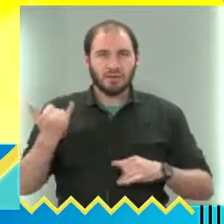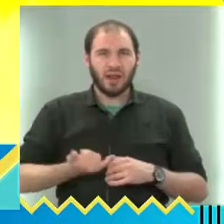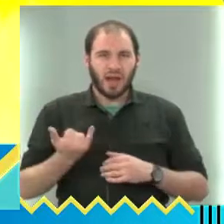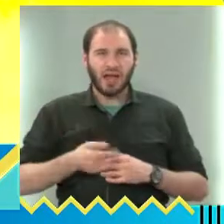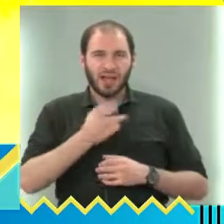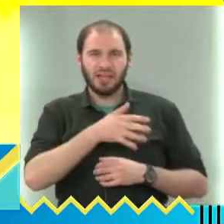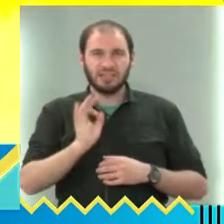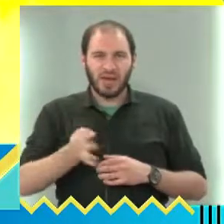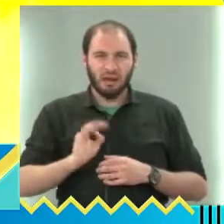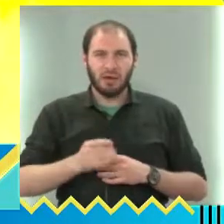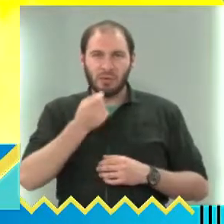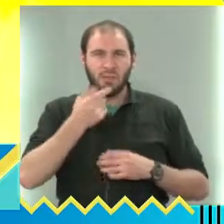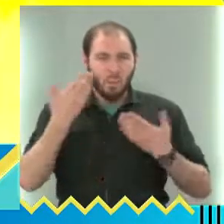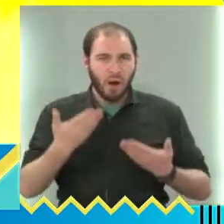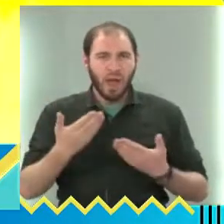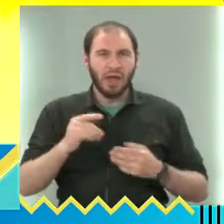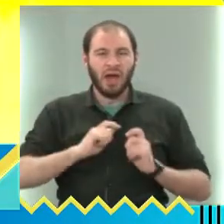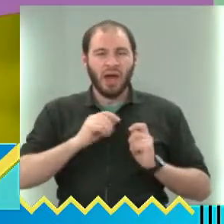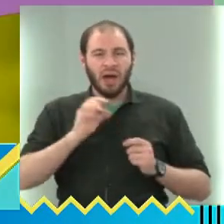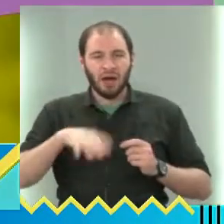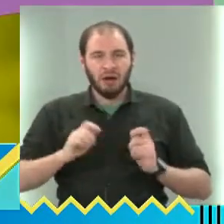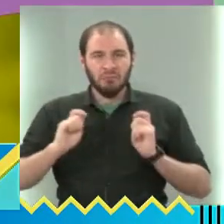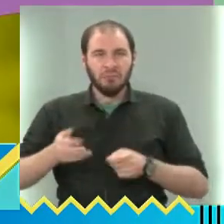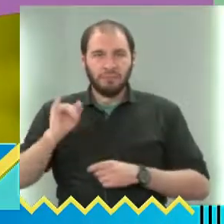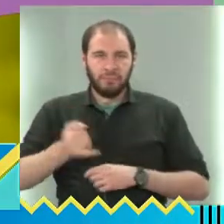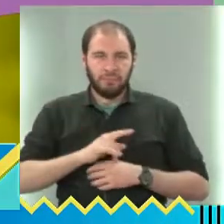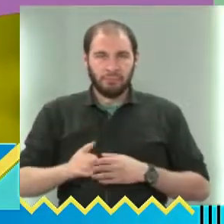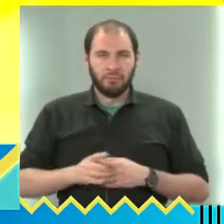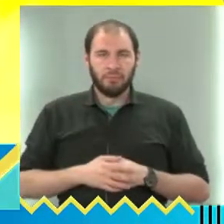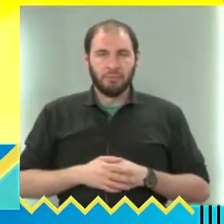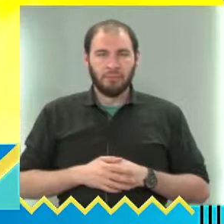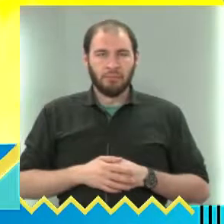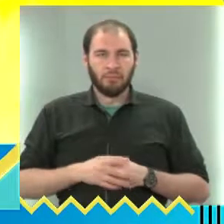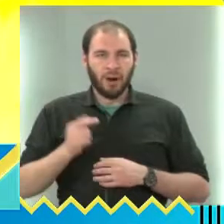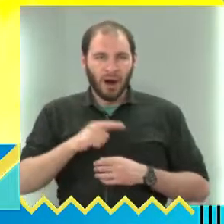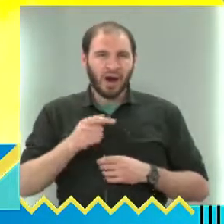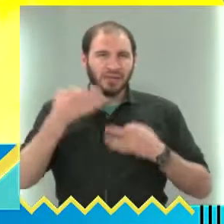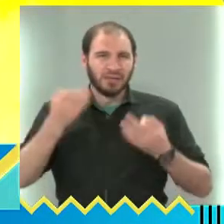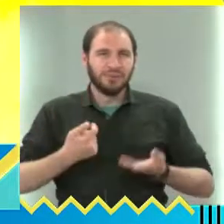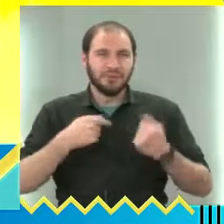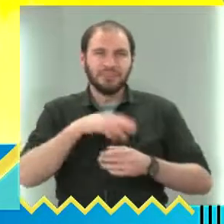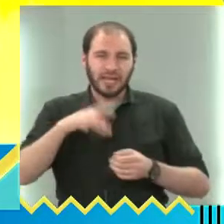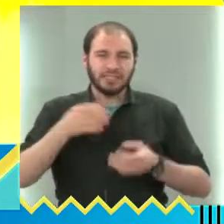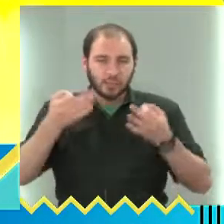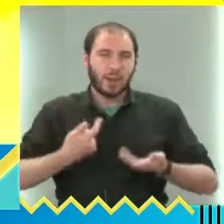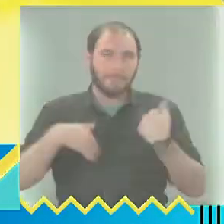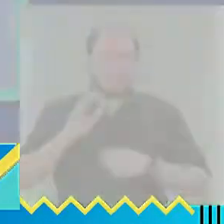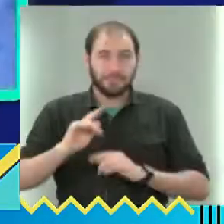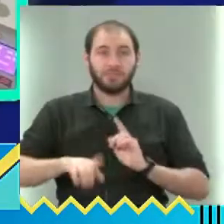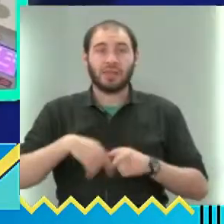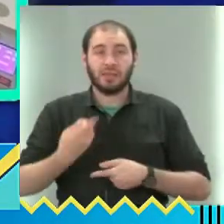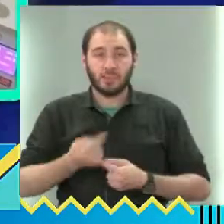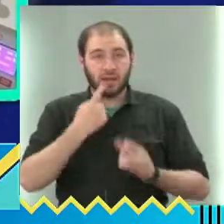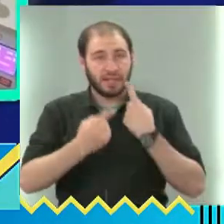va sabiendo si está en condiciones de ir a donar sangre o no, entonces es mucho más segura esta sangre. Después de que se